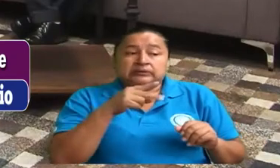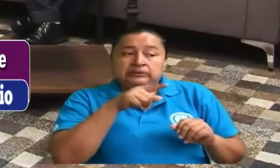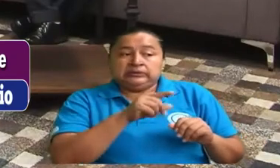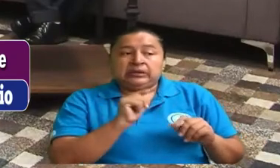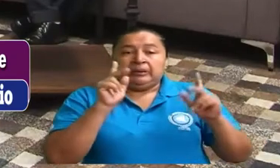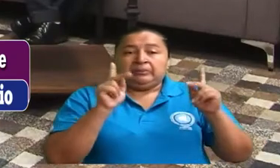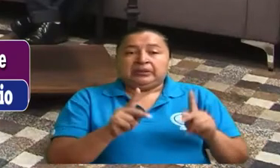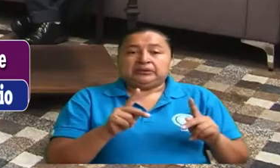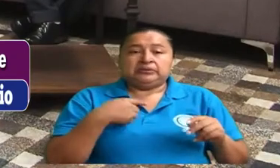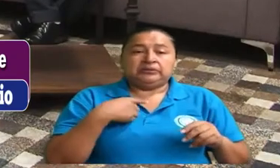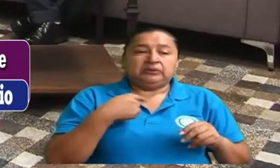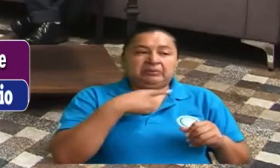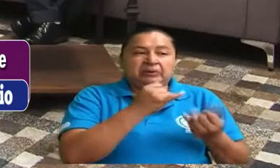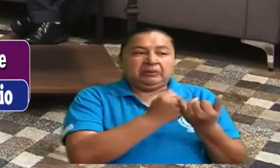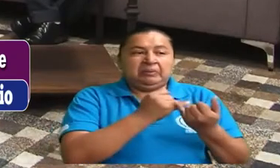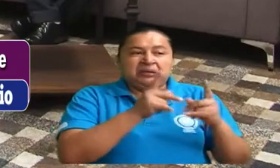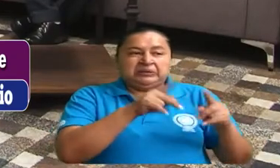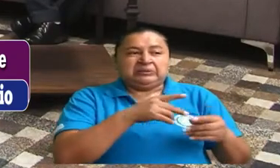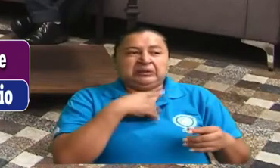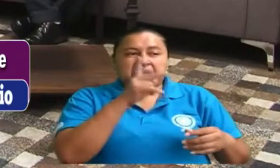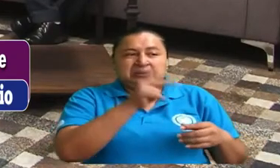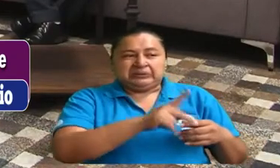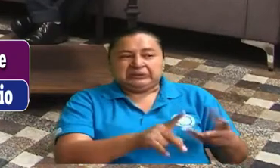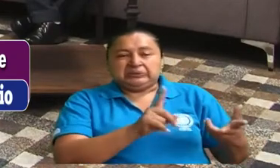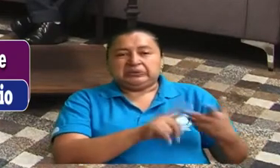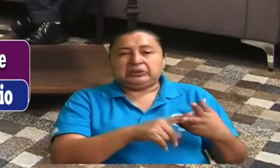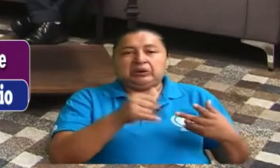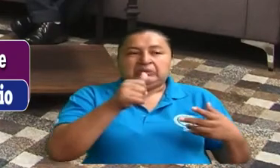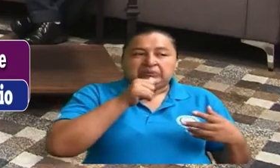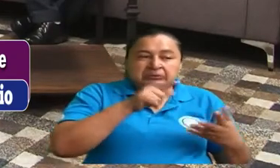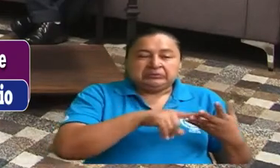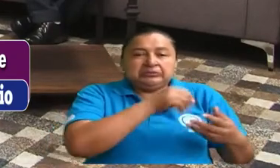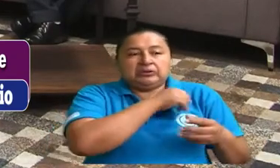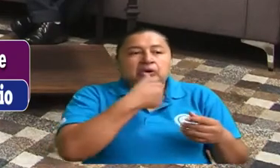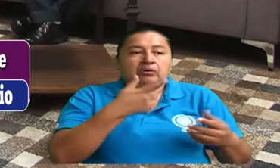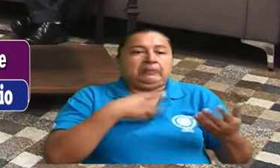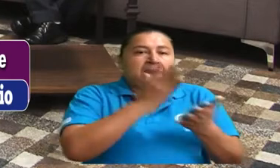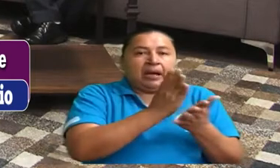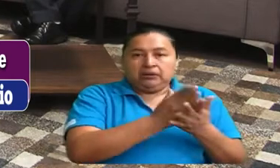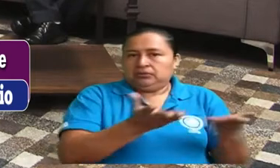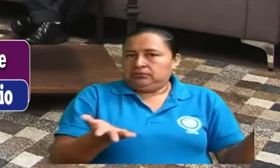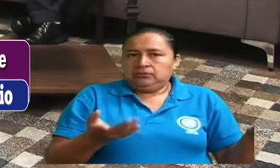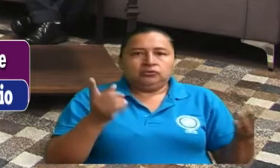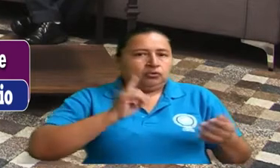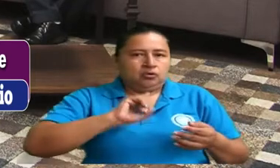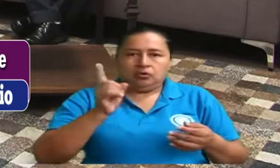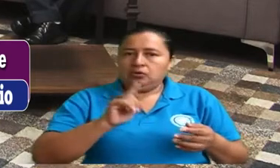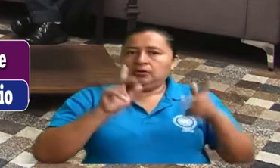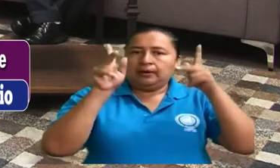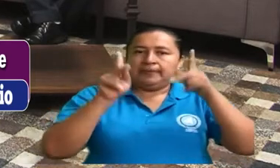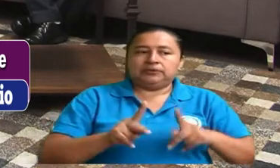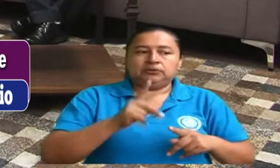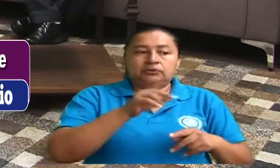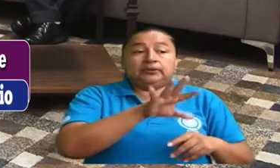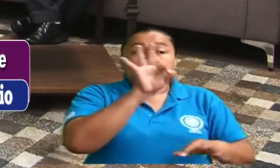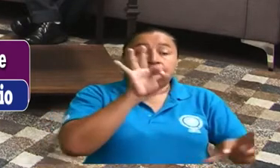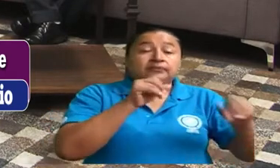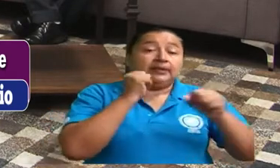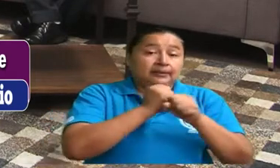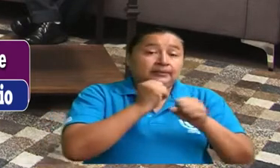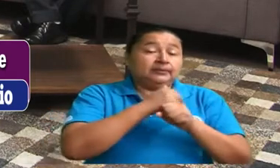la delincuencia, como la prostitución, como el alcoholismo y la drogadicción. Y no, el reciclador de base ejerce